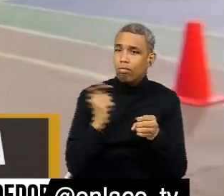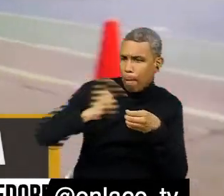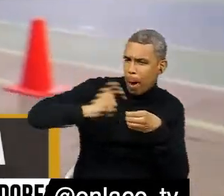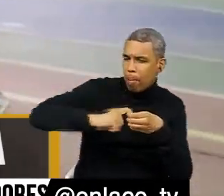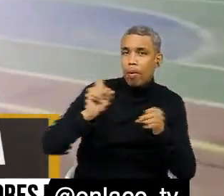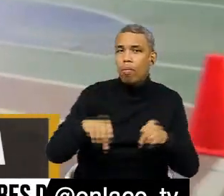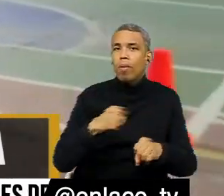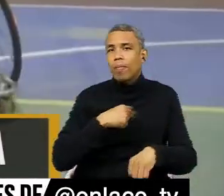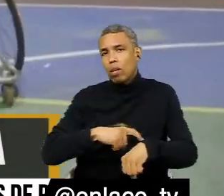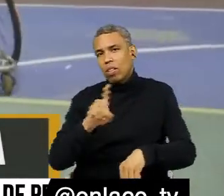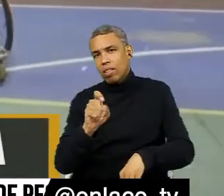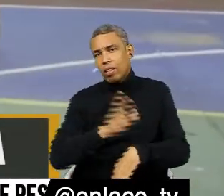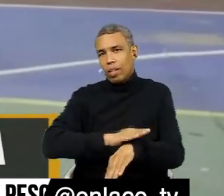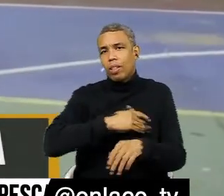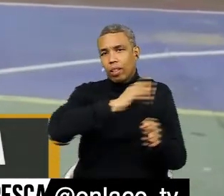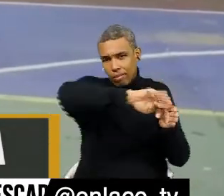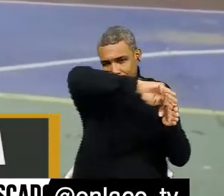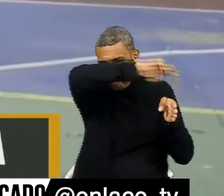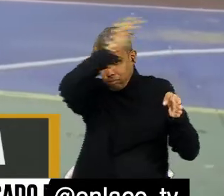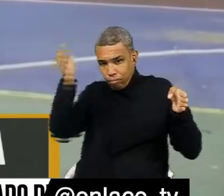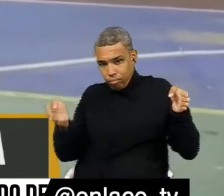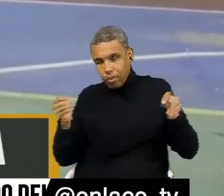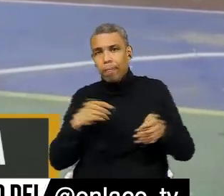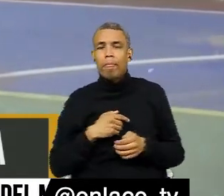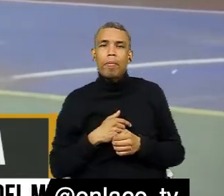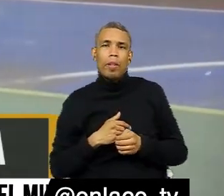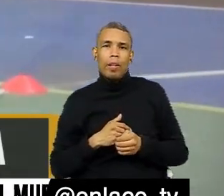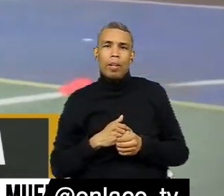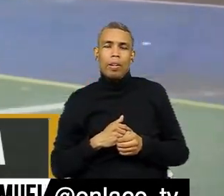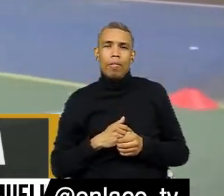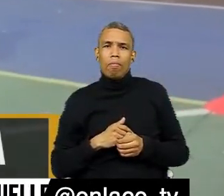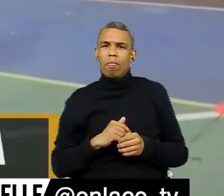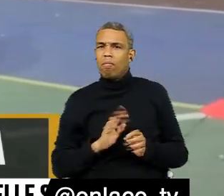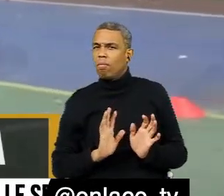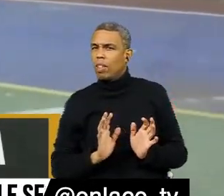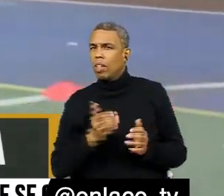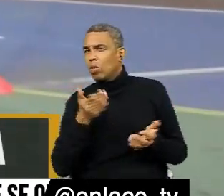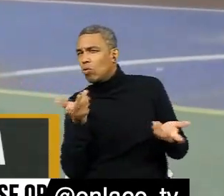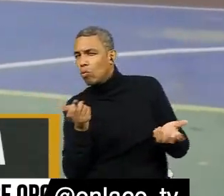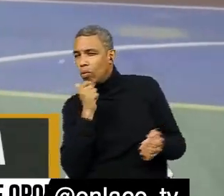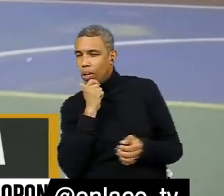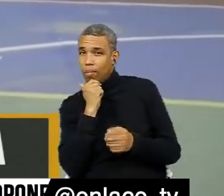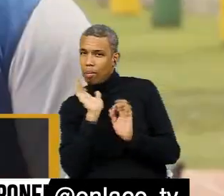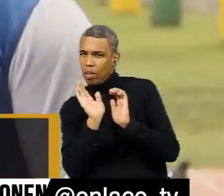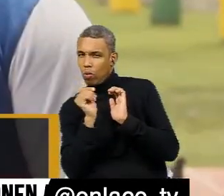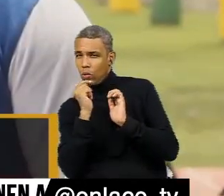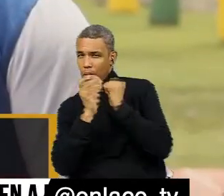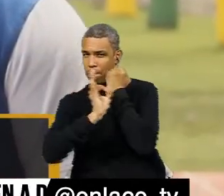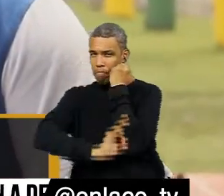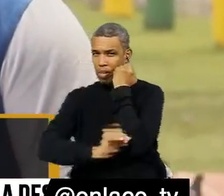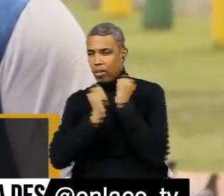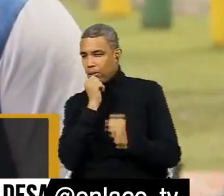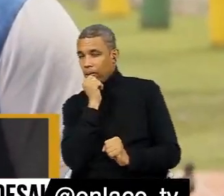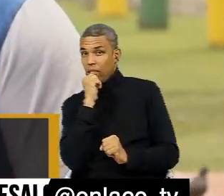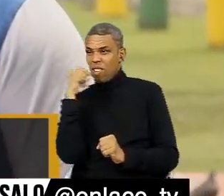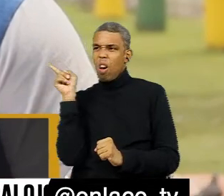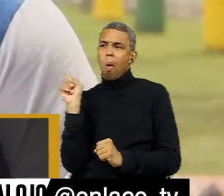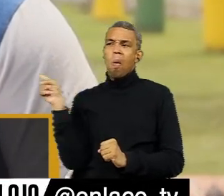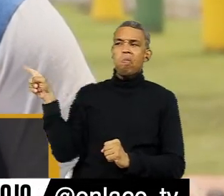en el Coliseo Luis F. Castellano. La preselección se realizará por medio de conocimientos tácticos y físicos que lo irán a evaluar los